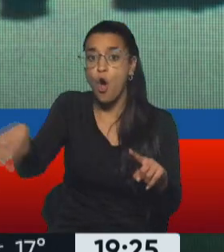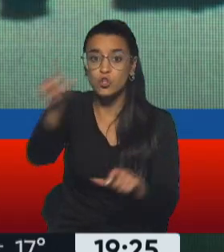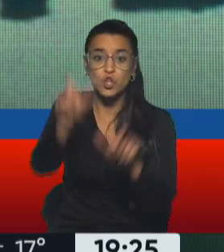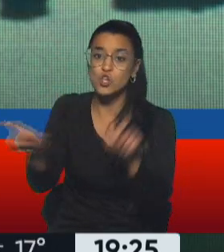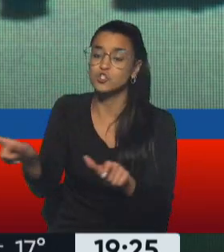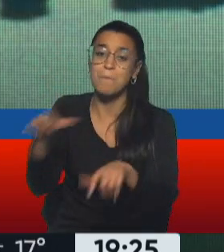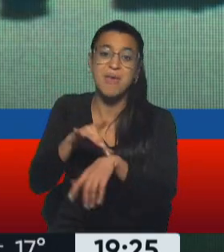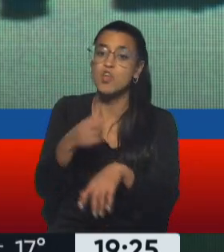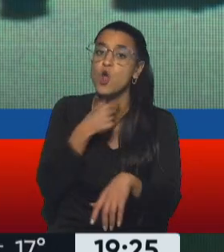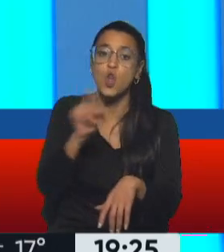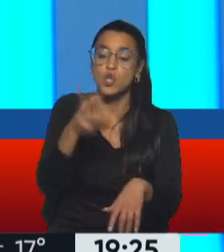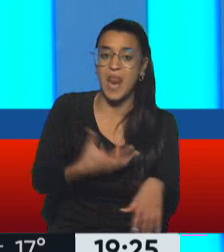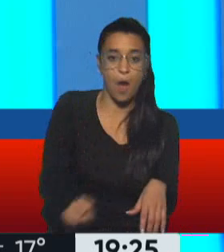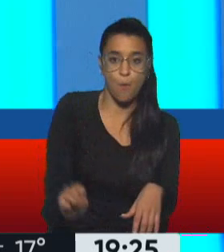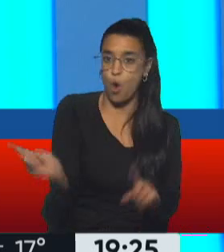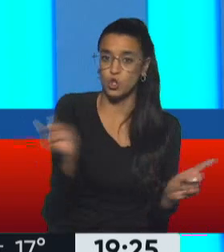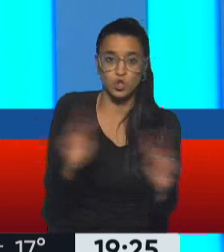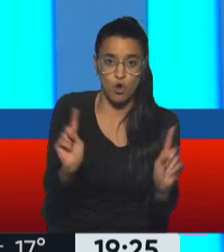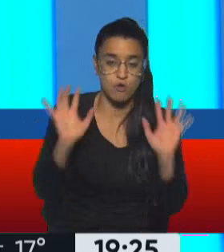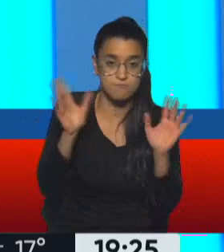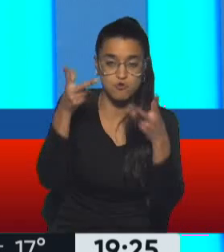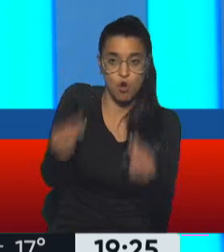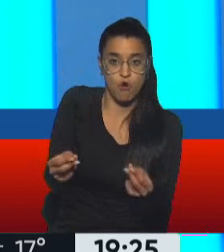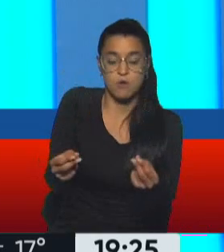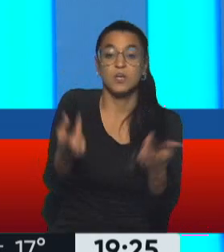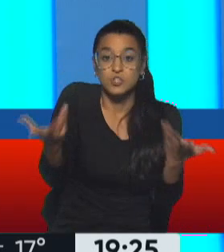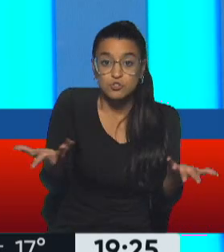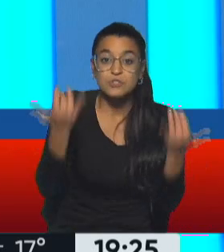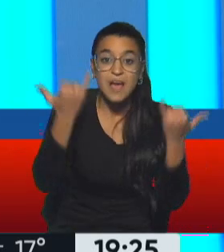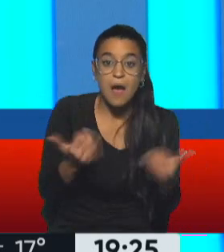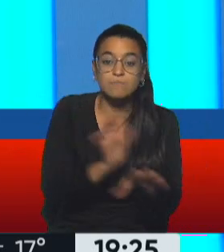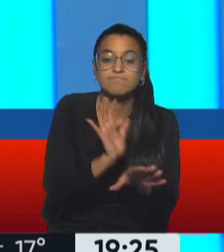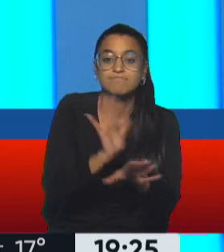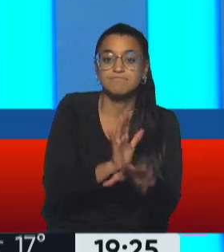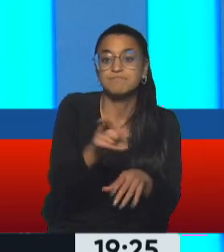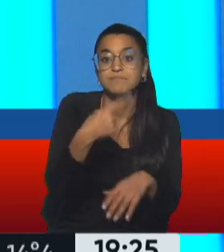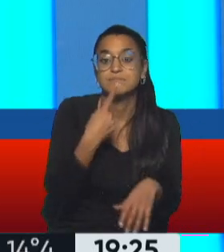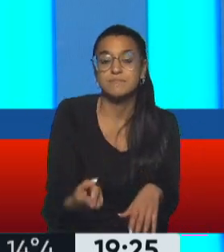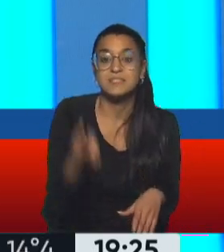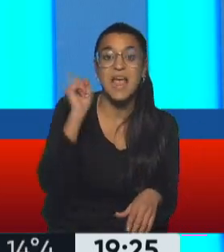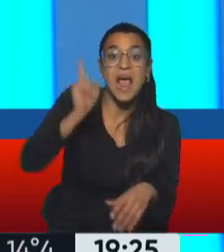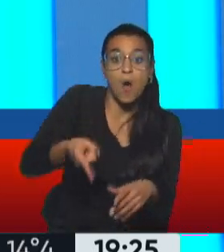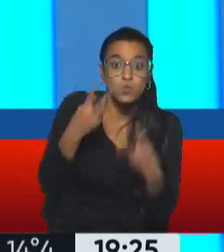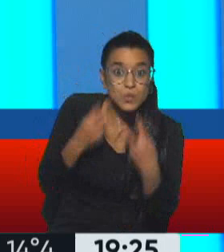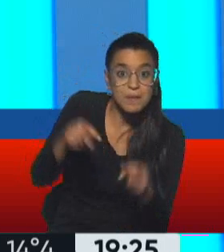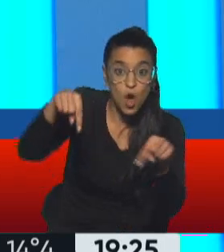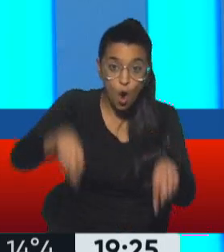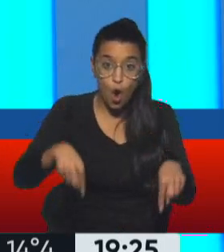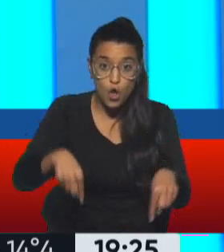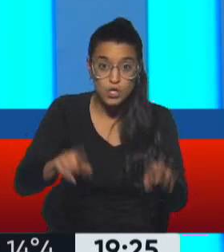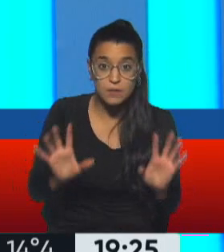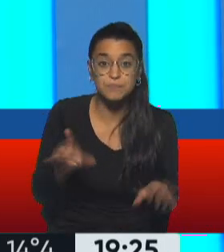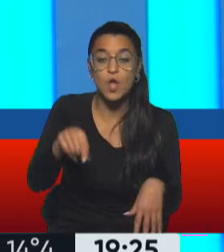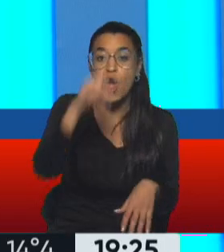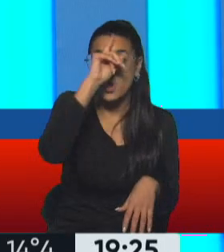objetores de conciencia, con lo cual, al haberla corrido o al haberle realizado una causa, hoy, en este momento,